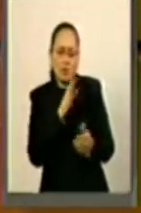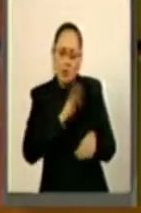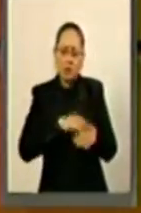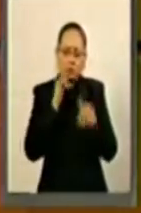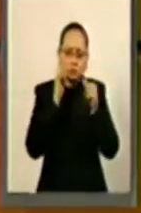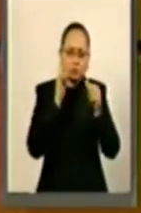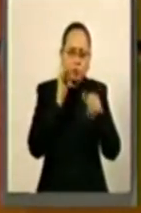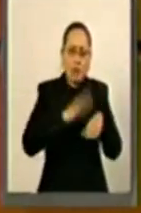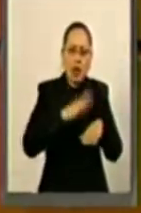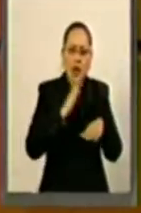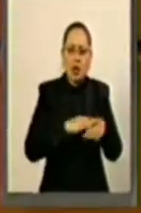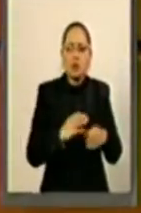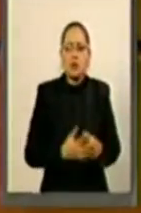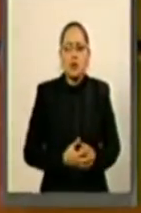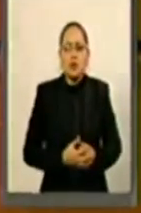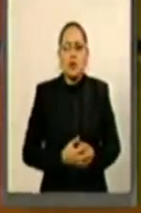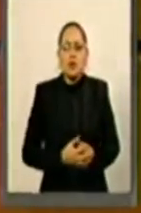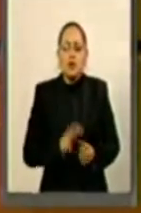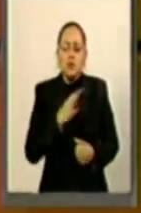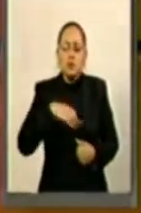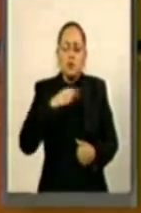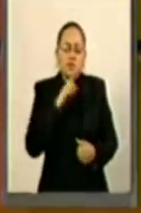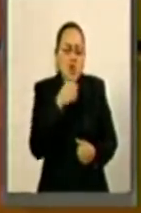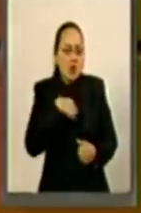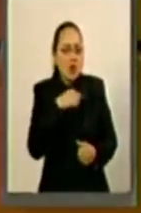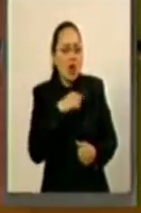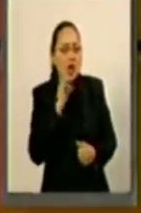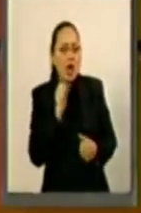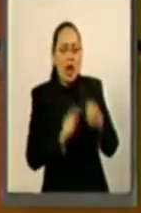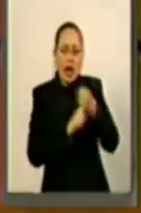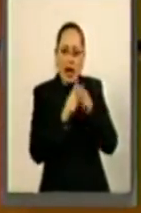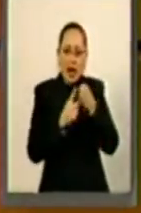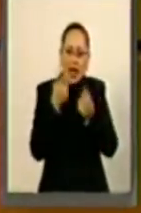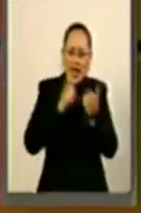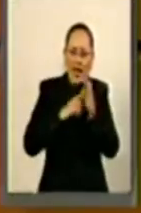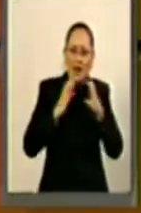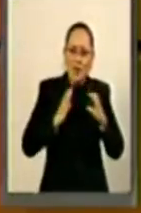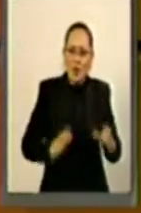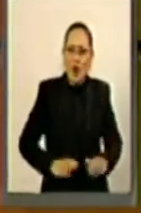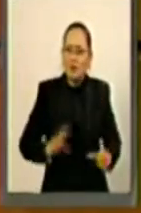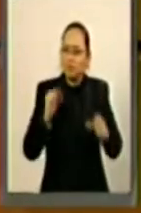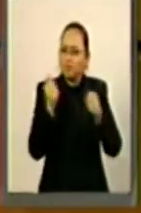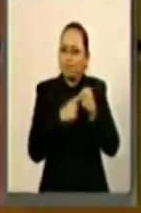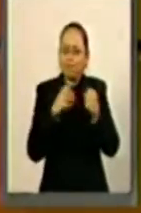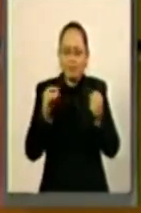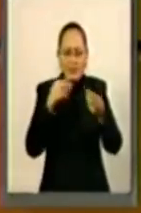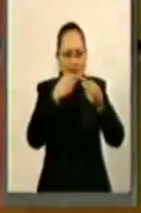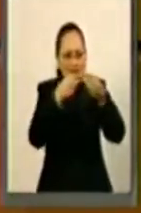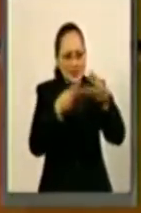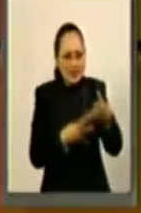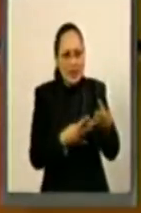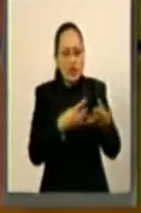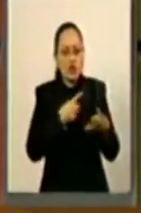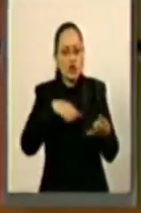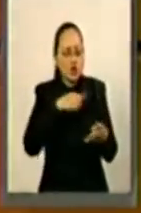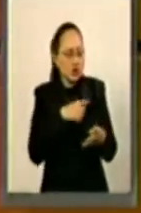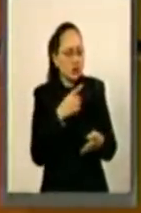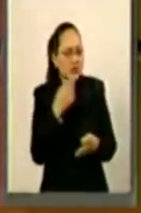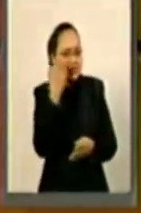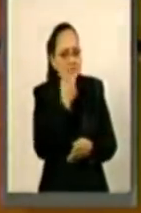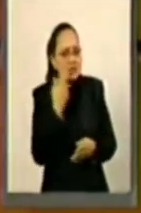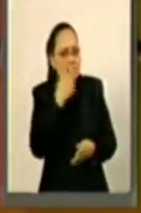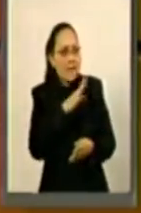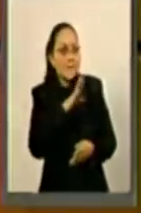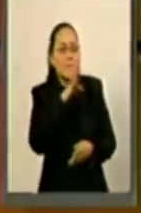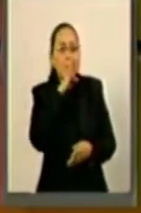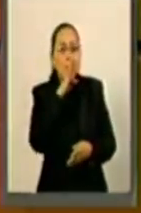Si consideramos las complicaciones propiamente físicas que pueden incorporarse, tenemos que valorar que las